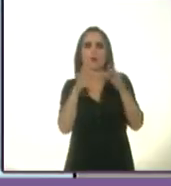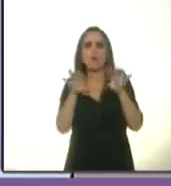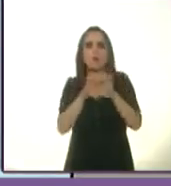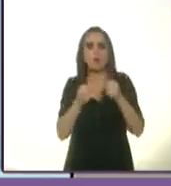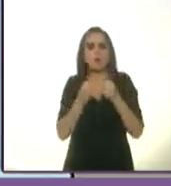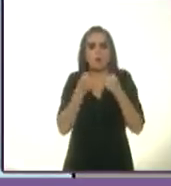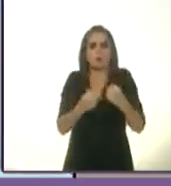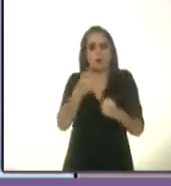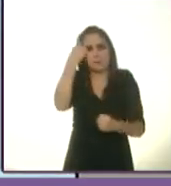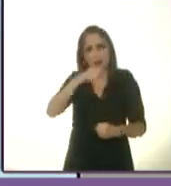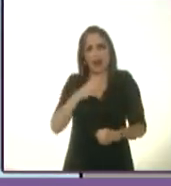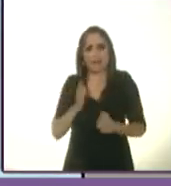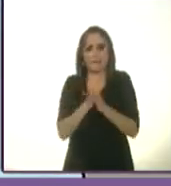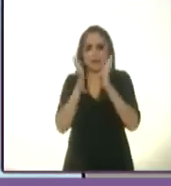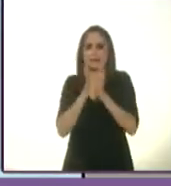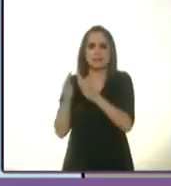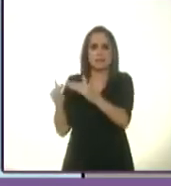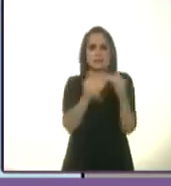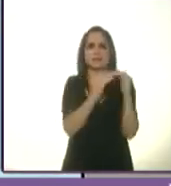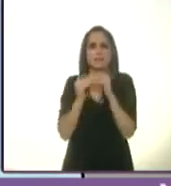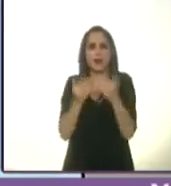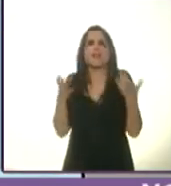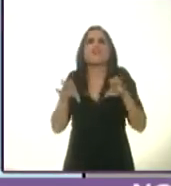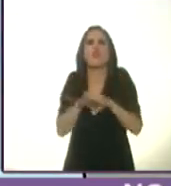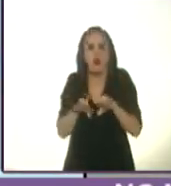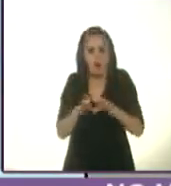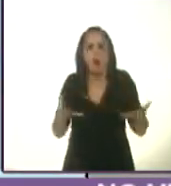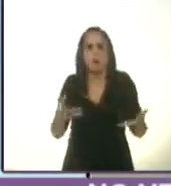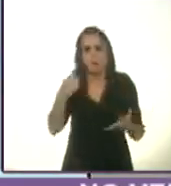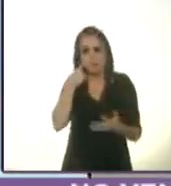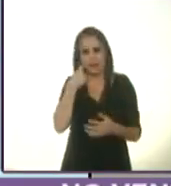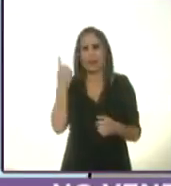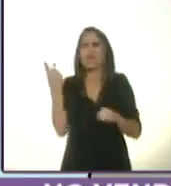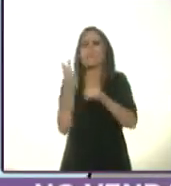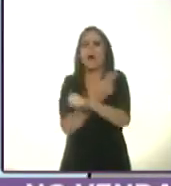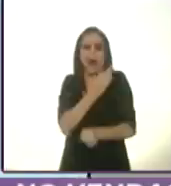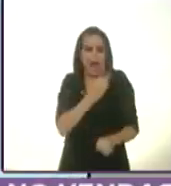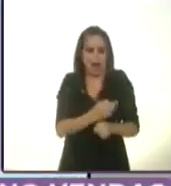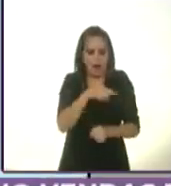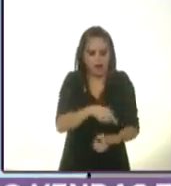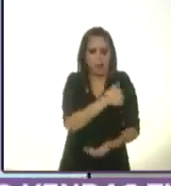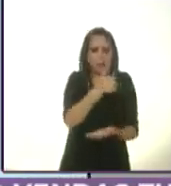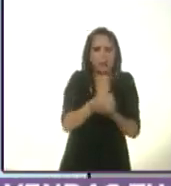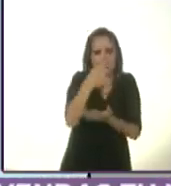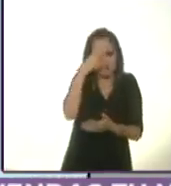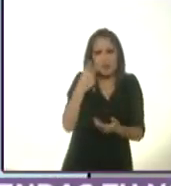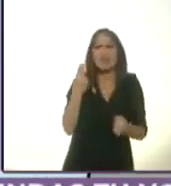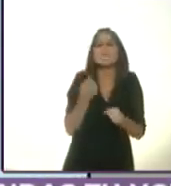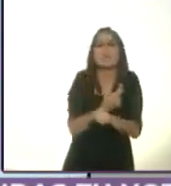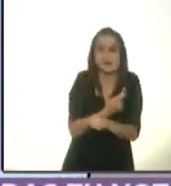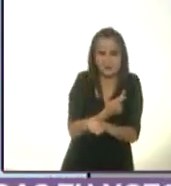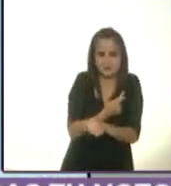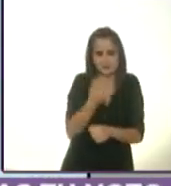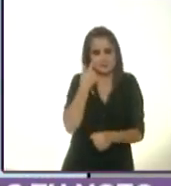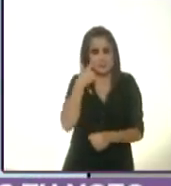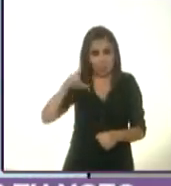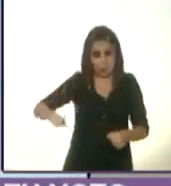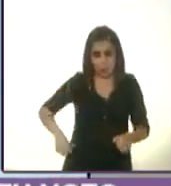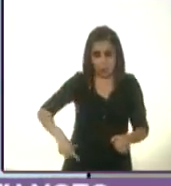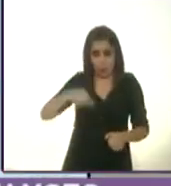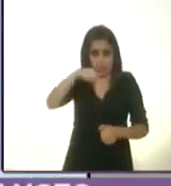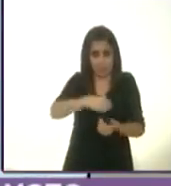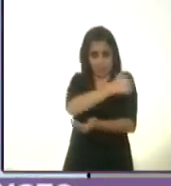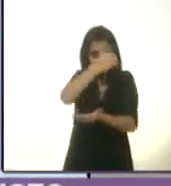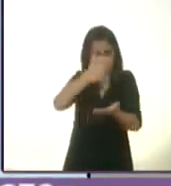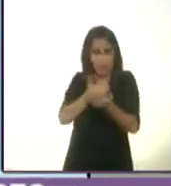de la democracia y tenemos que referir no necesariamente lo que está pasando actualmente en la ciudad el gobierno de la ciudad está